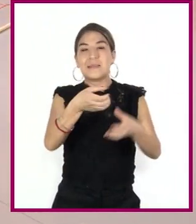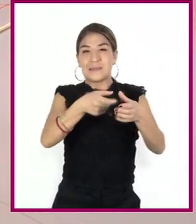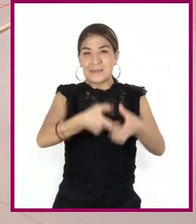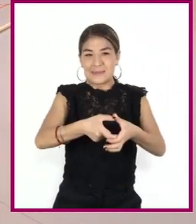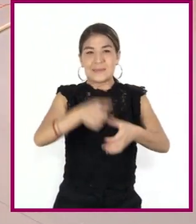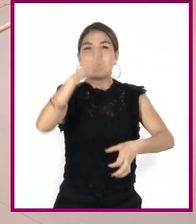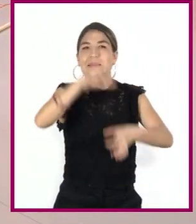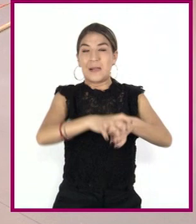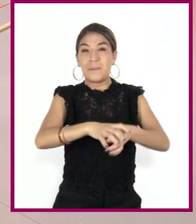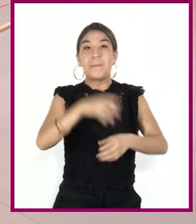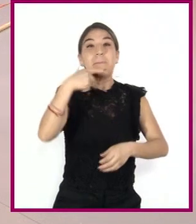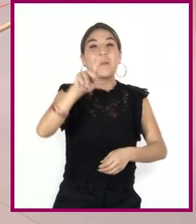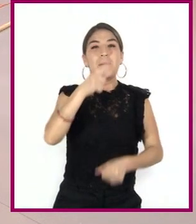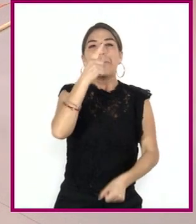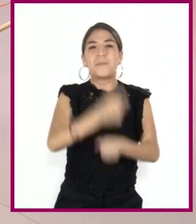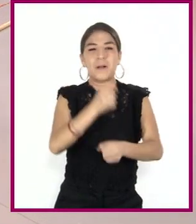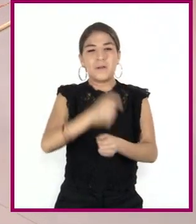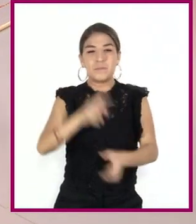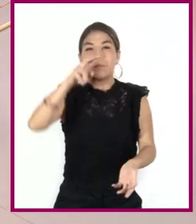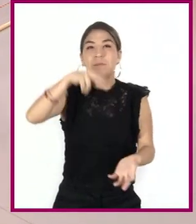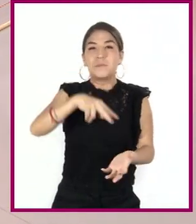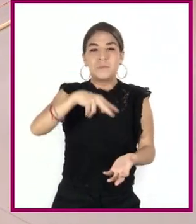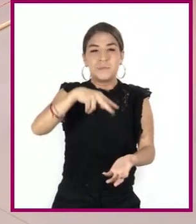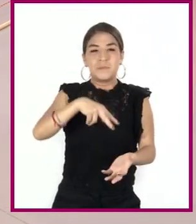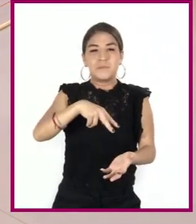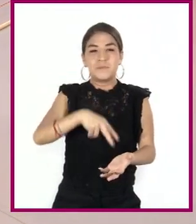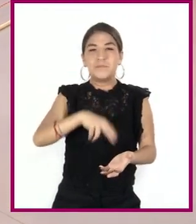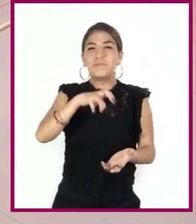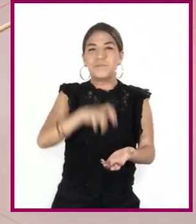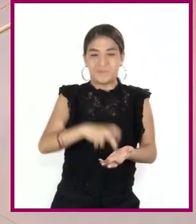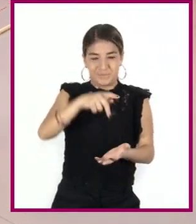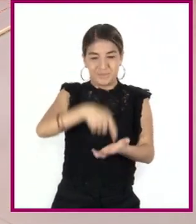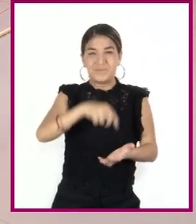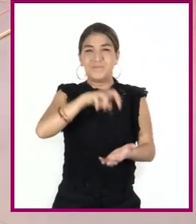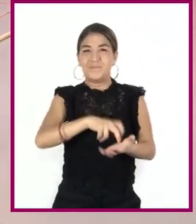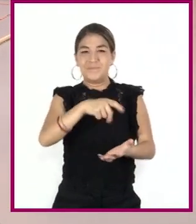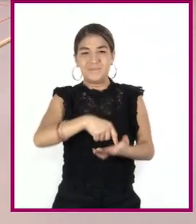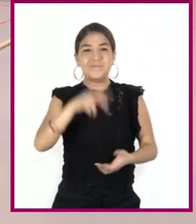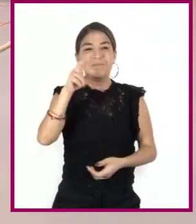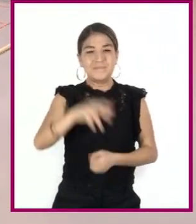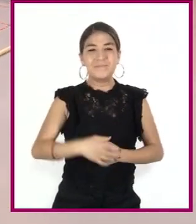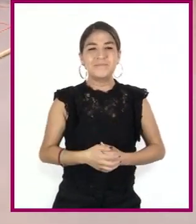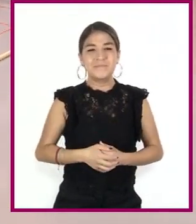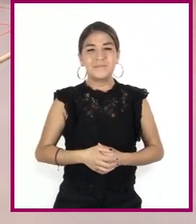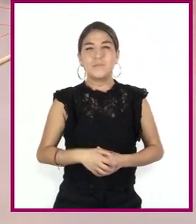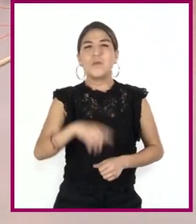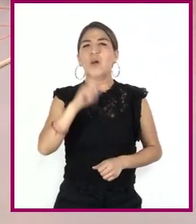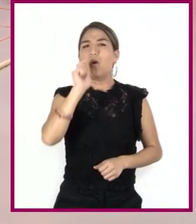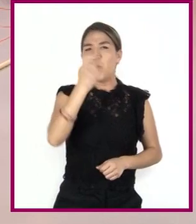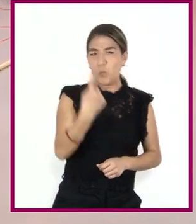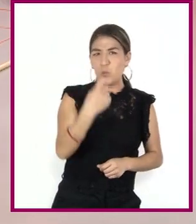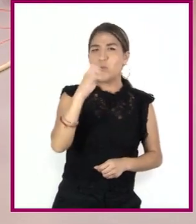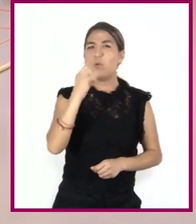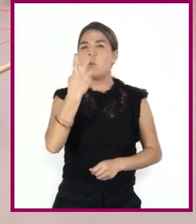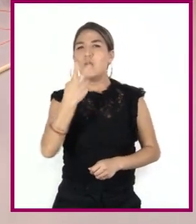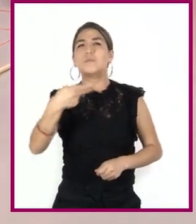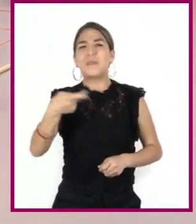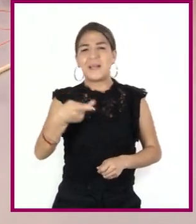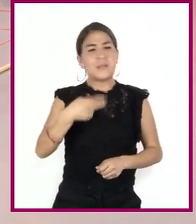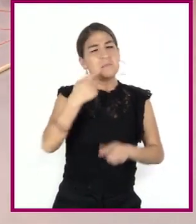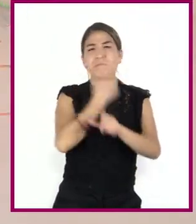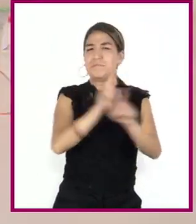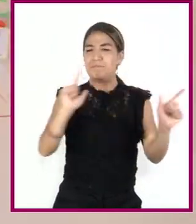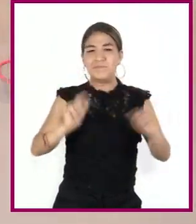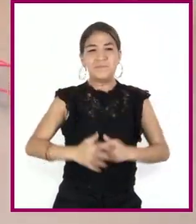de la tapa, tienen que saltar por las escaleras. Vamos, saltan por un solo pie o como queramos. Como ustedes quieran. O con un